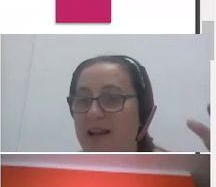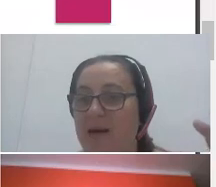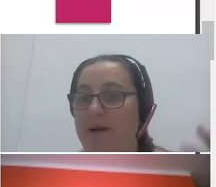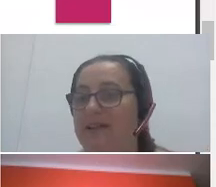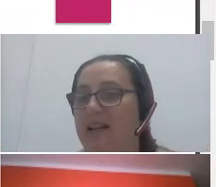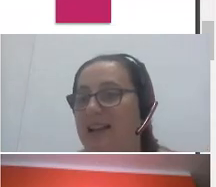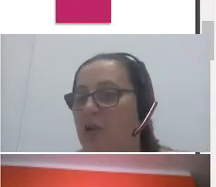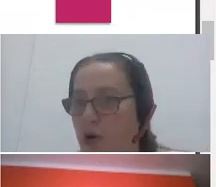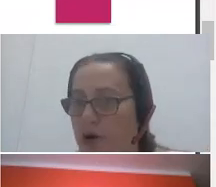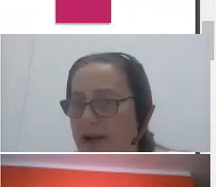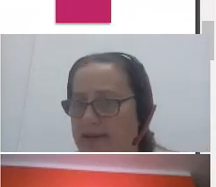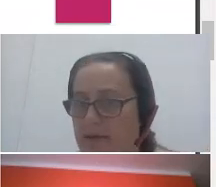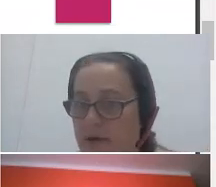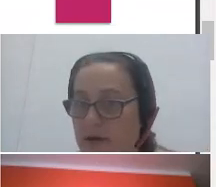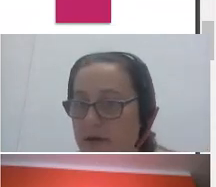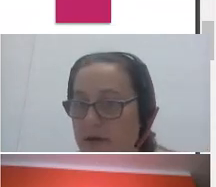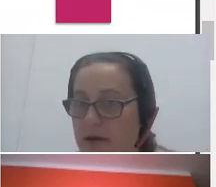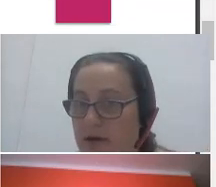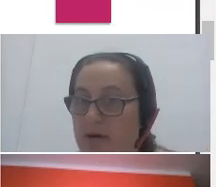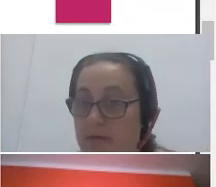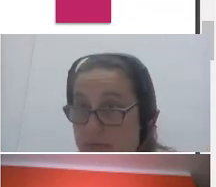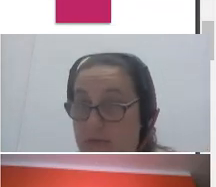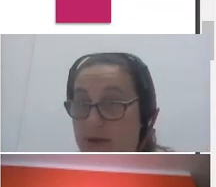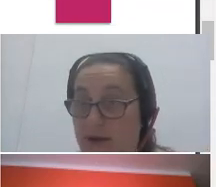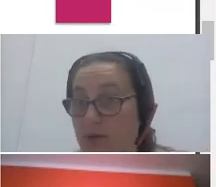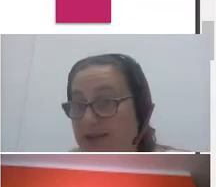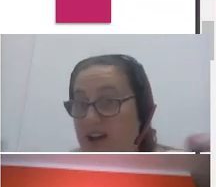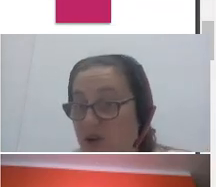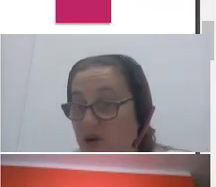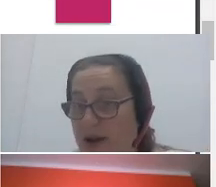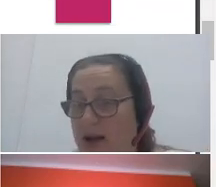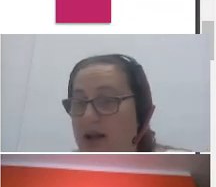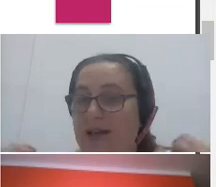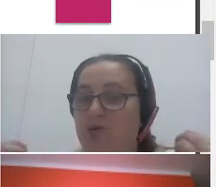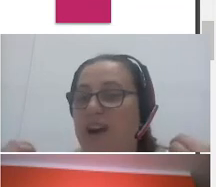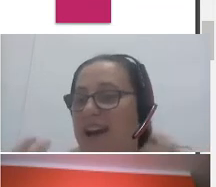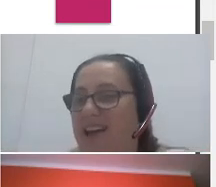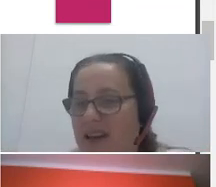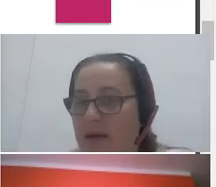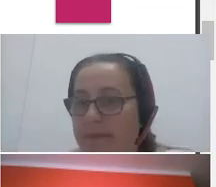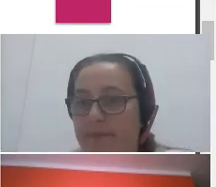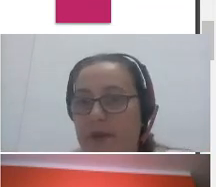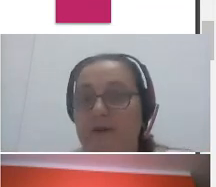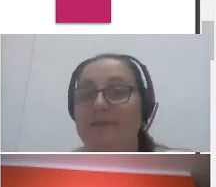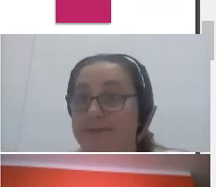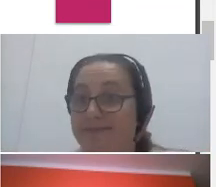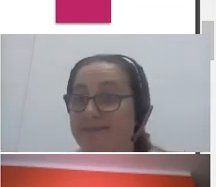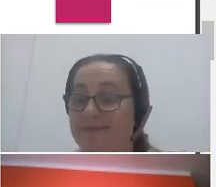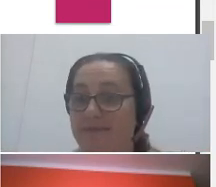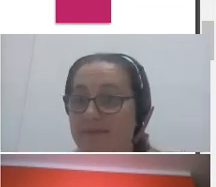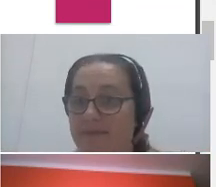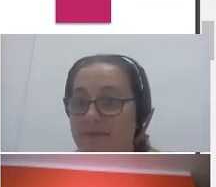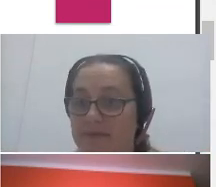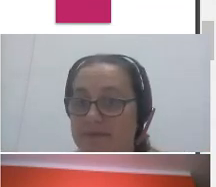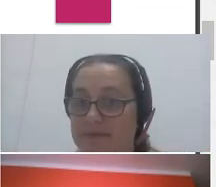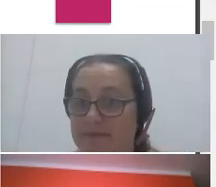primeras estrías que aparecen están rojas, ¿no? Se ve una estría roja. Es una Profe, le iba herida. a decir, yo he visto estrías